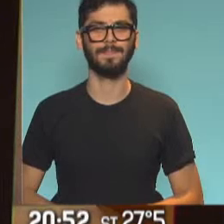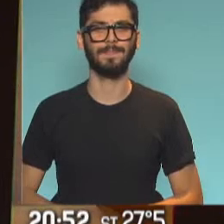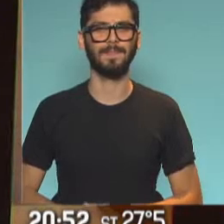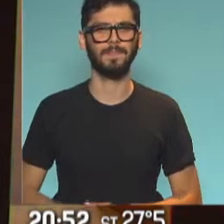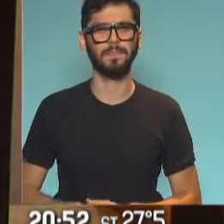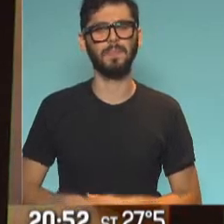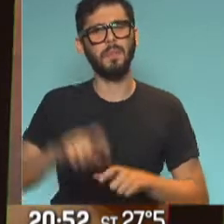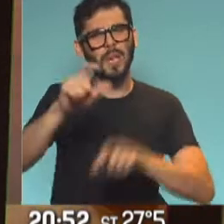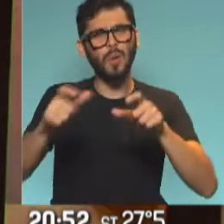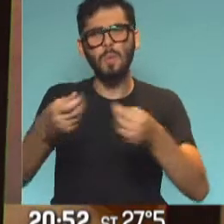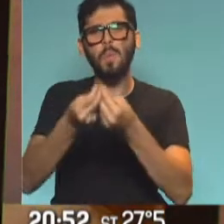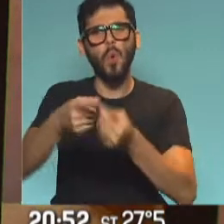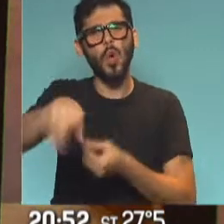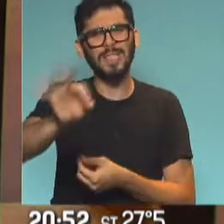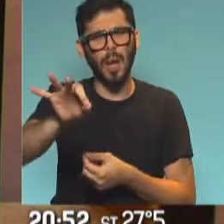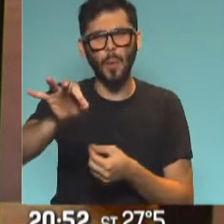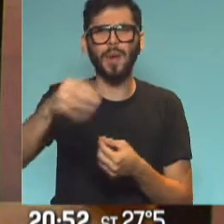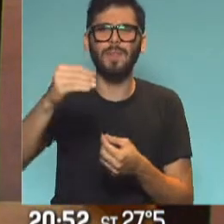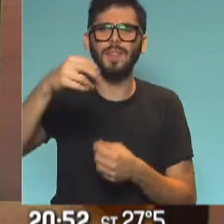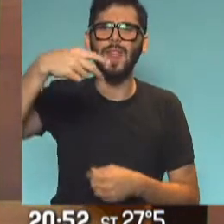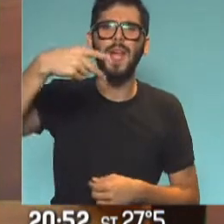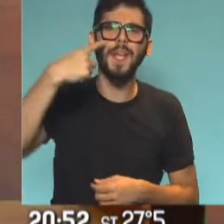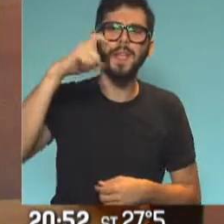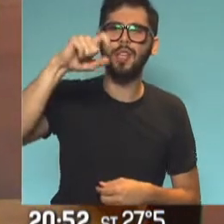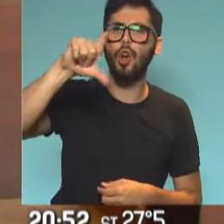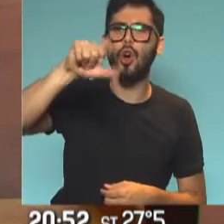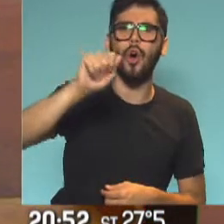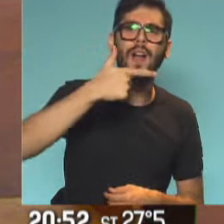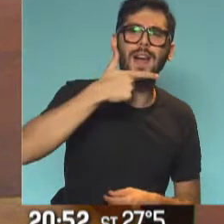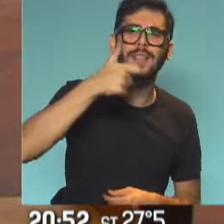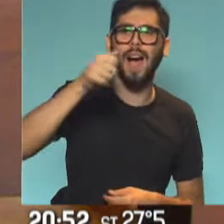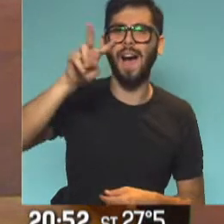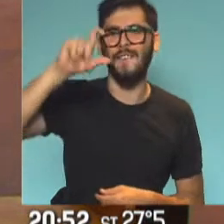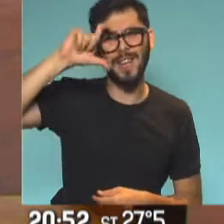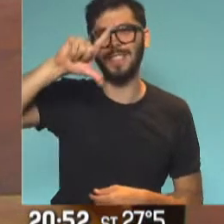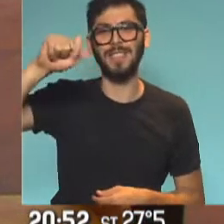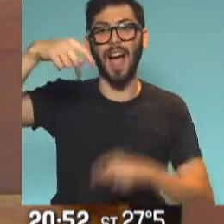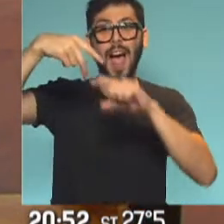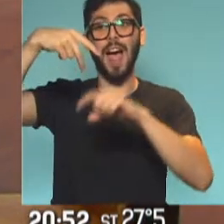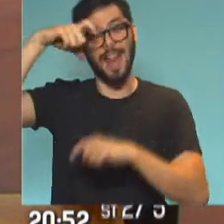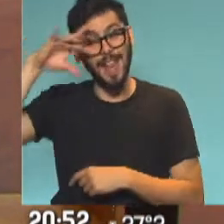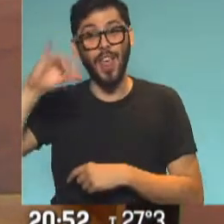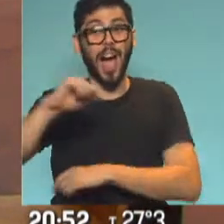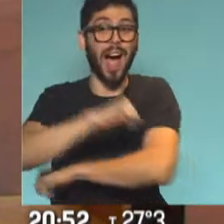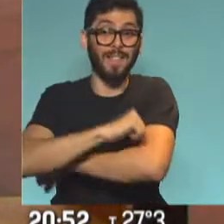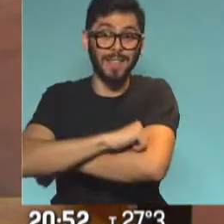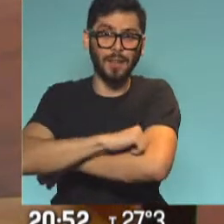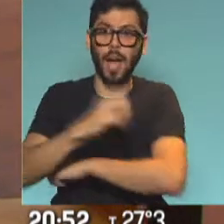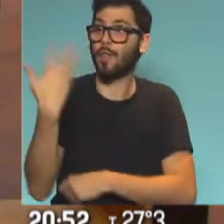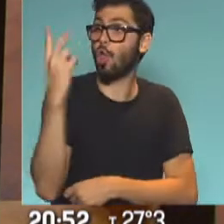Muchos conocerán lo que es el transbordador Nicolás Avellaneda, allí en la zona sur de la ciudad de Buenos Aires, que hace 2 meses volvió a